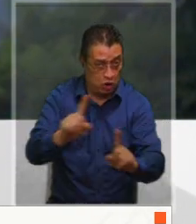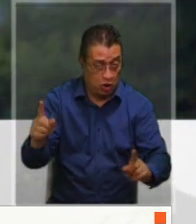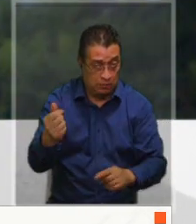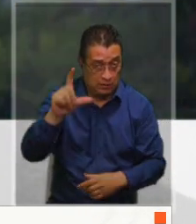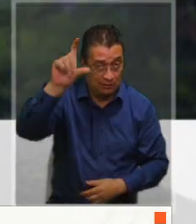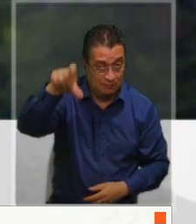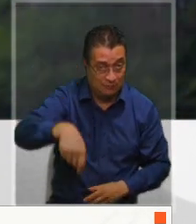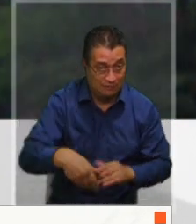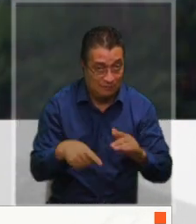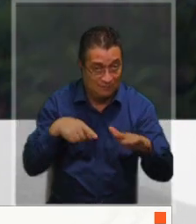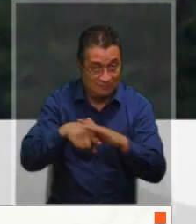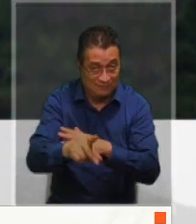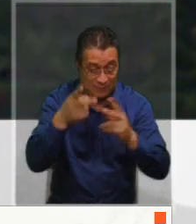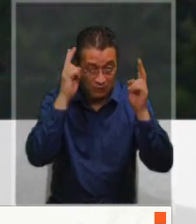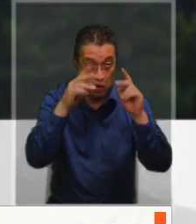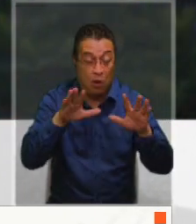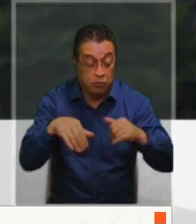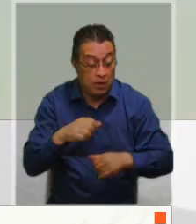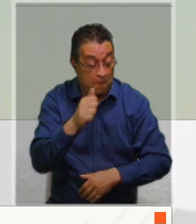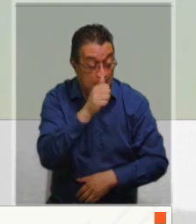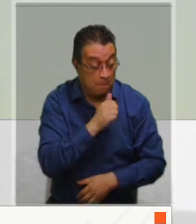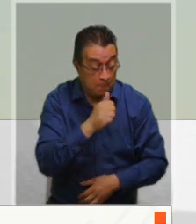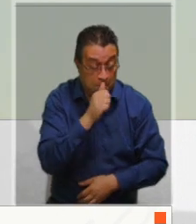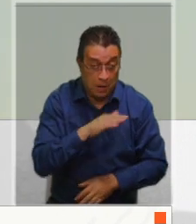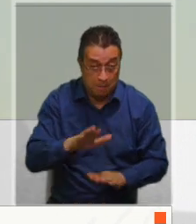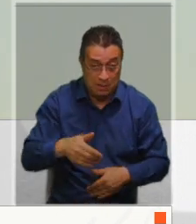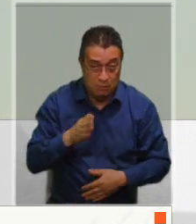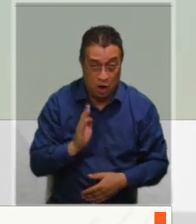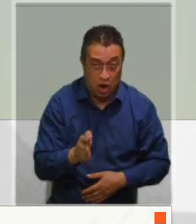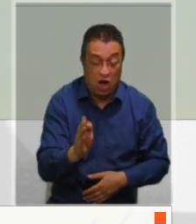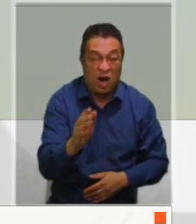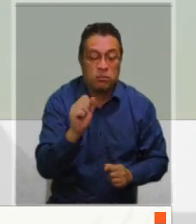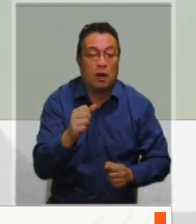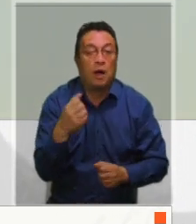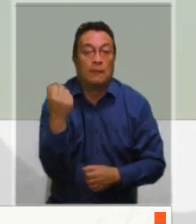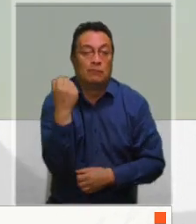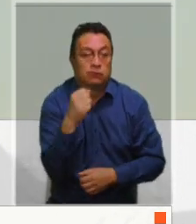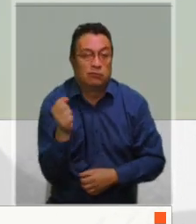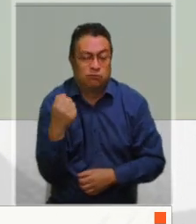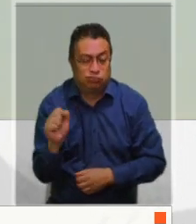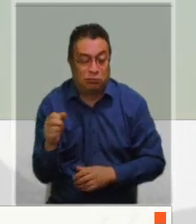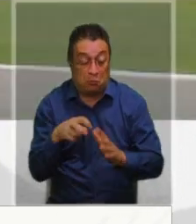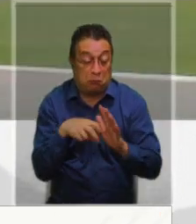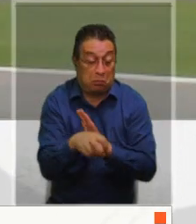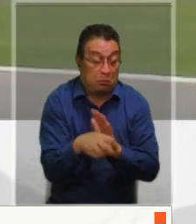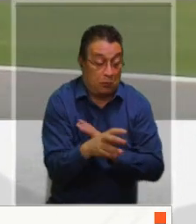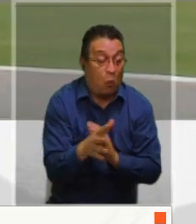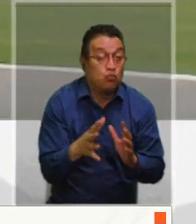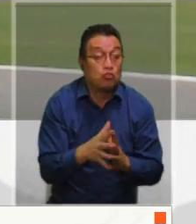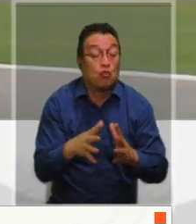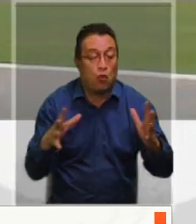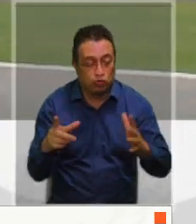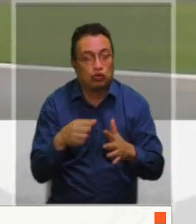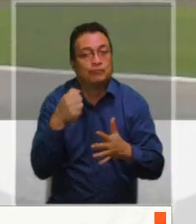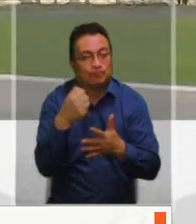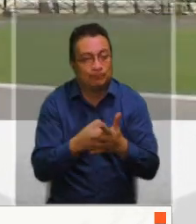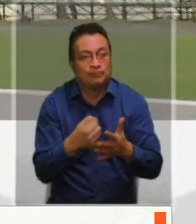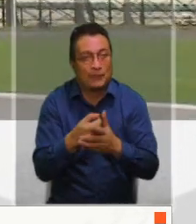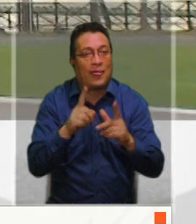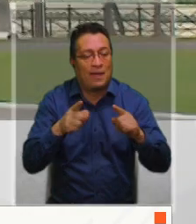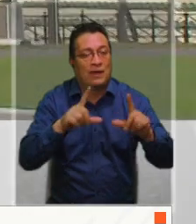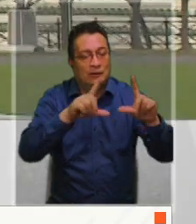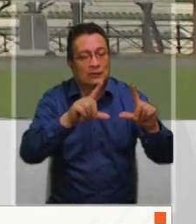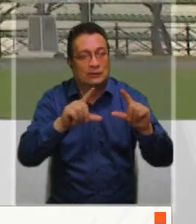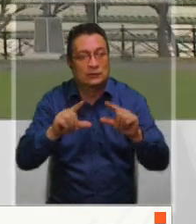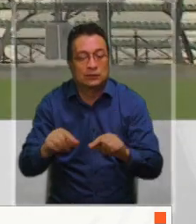sabida. ¿Cuánto puede soportar a sí mismo el sistema considerando que la evasión es un tema en el cual se sigue insistiendo que hay que bajar? Estaba